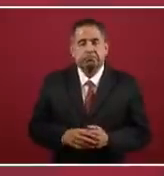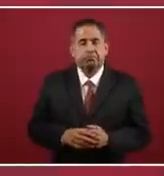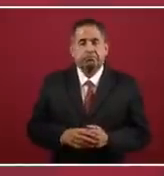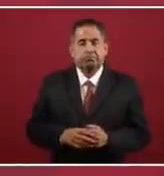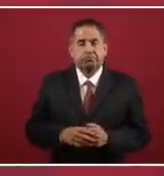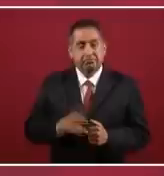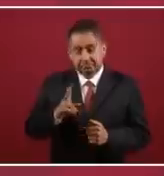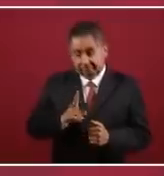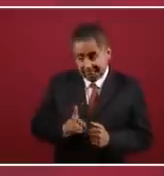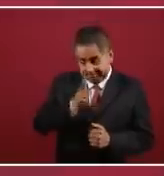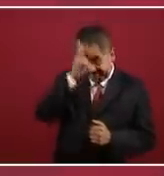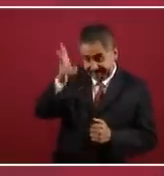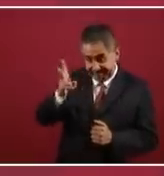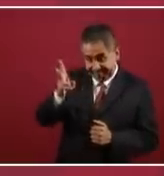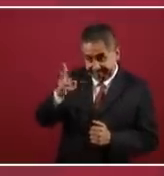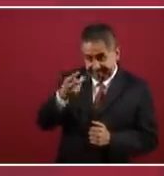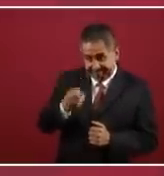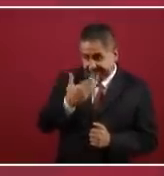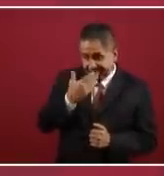venganza